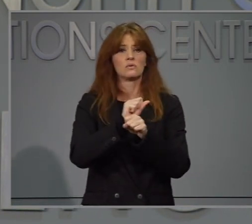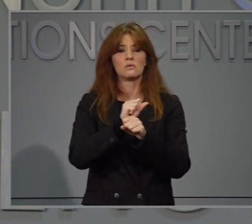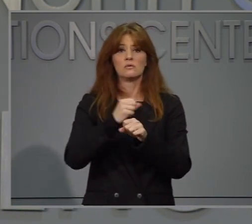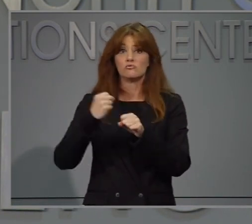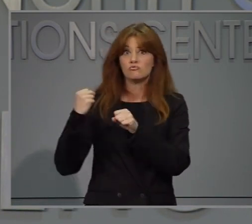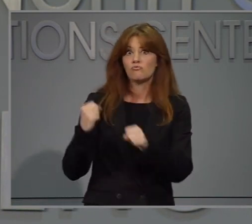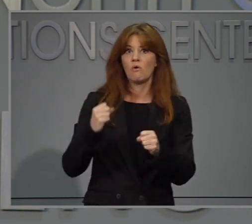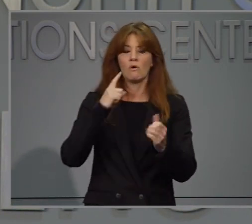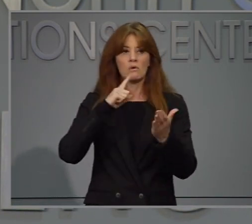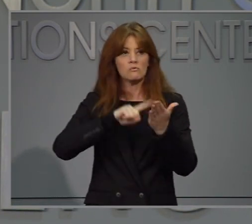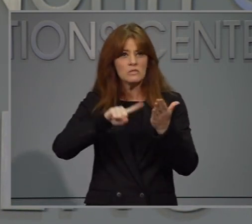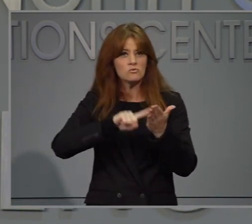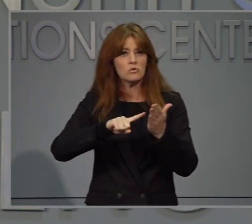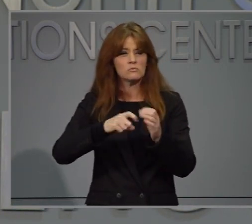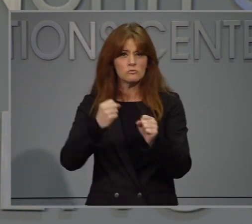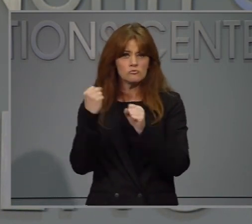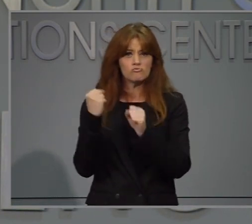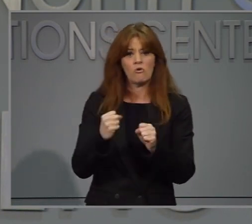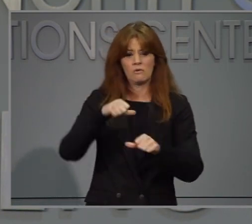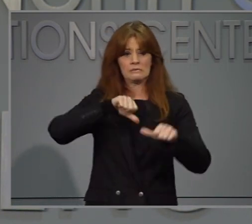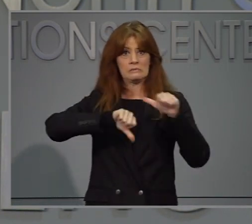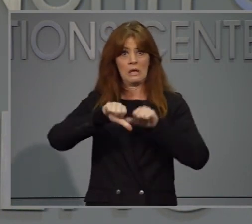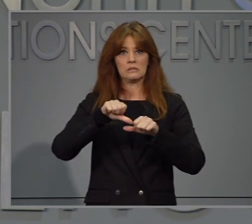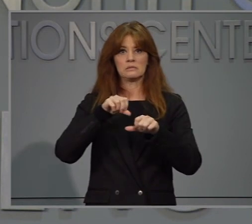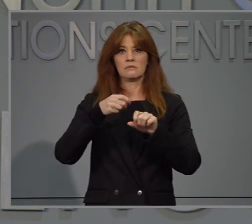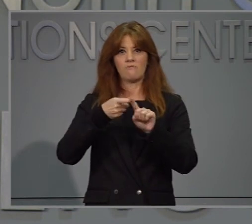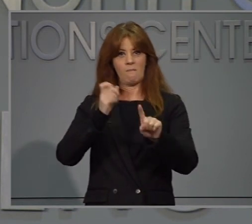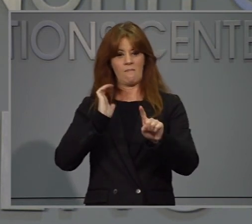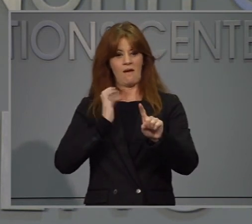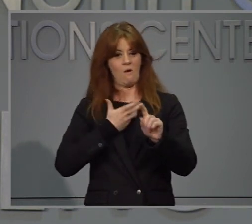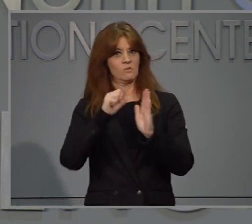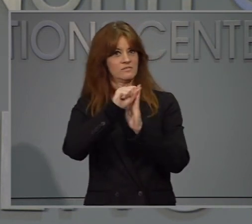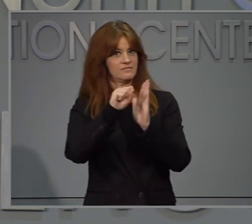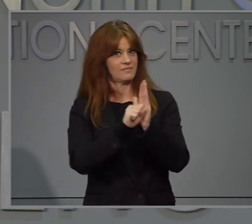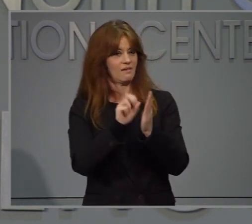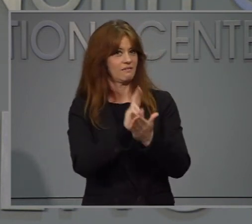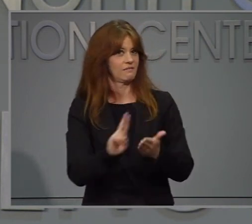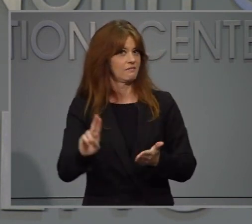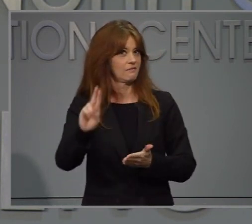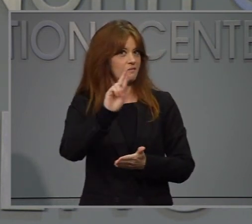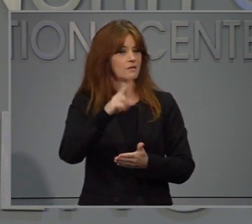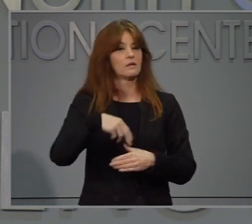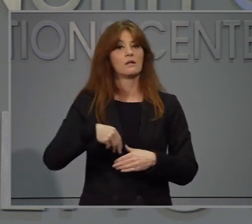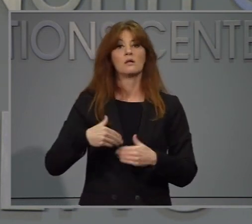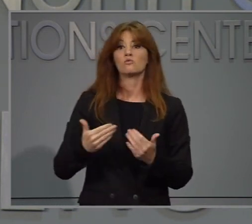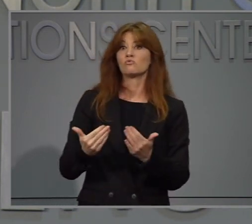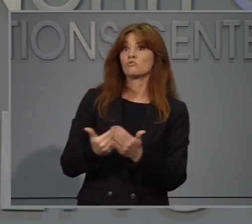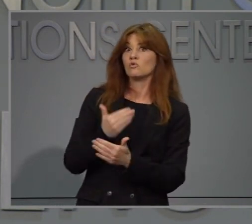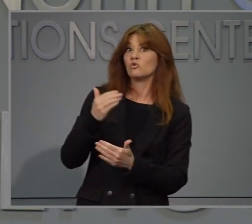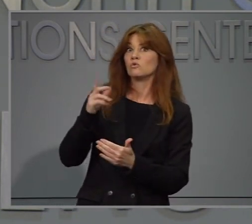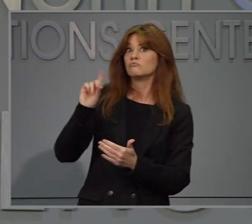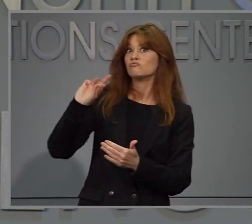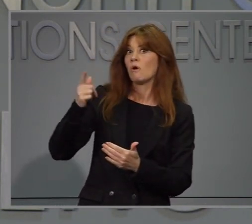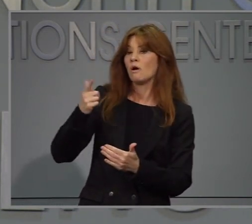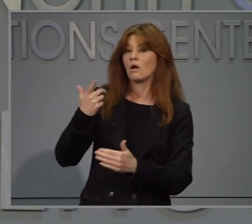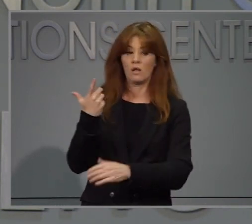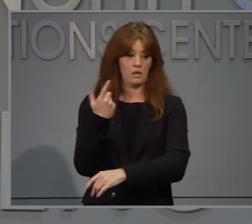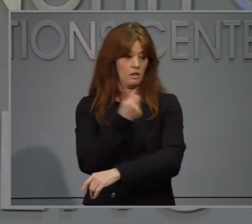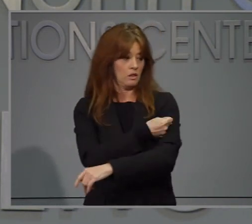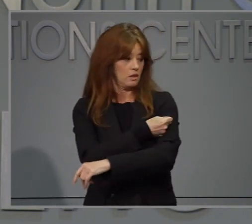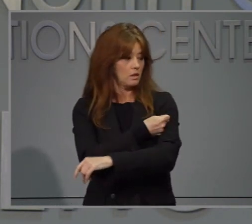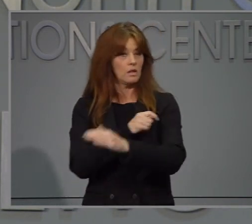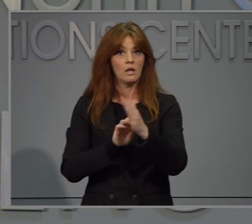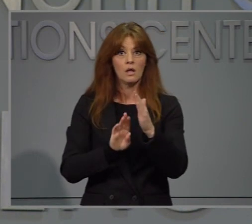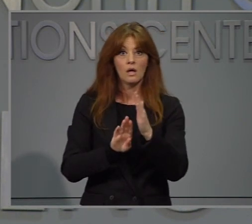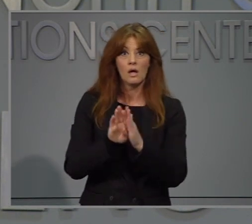importancia de la firme investigación y estudios científicos en nuestras universidades. El aprender sobre nuevos medicamentos